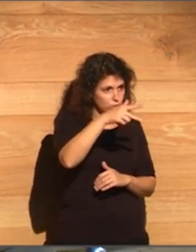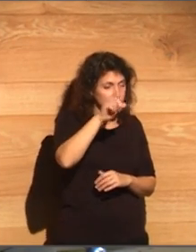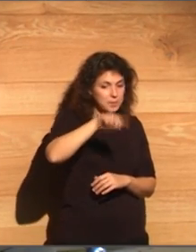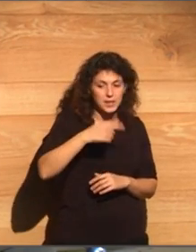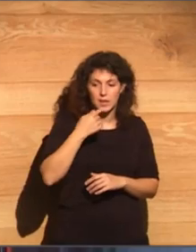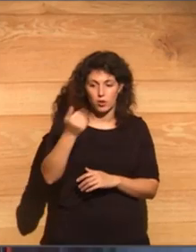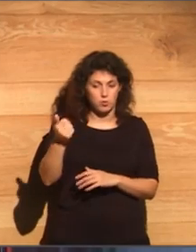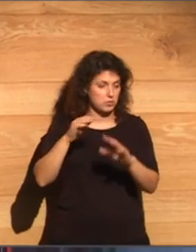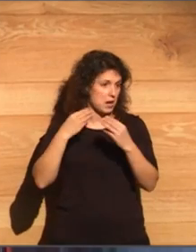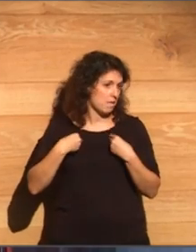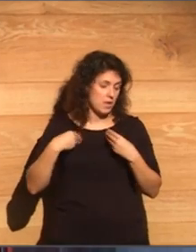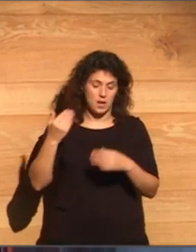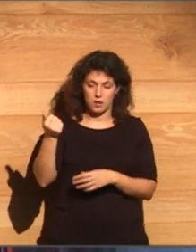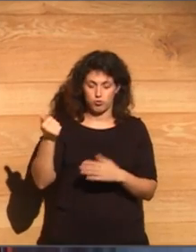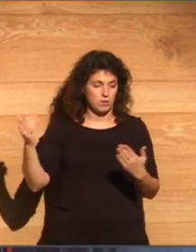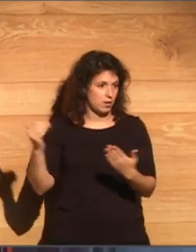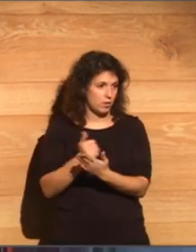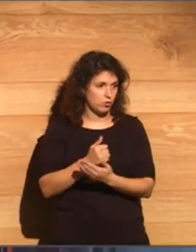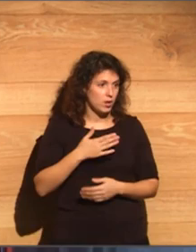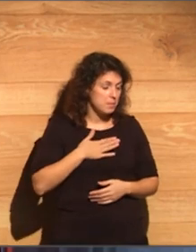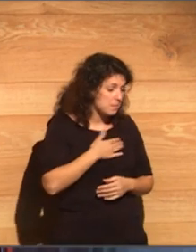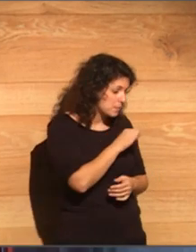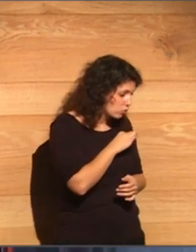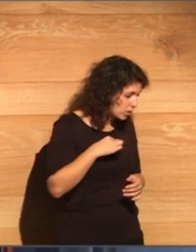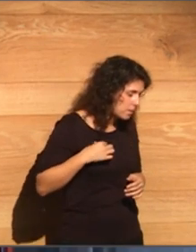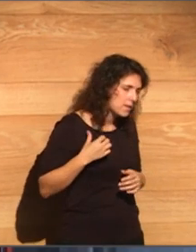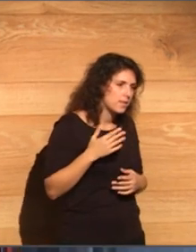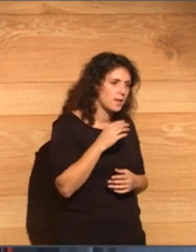la vida y diciendo adiós a todo. A mí particularmente no